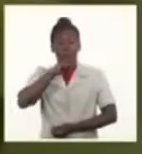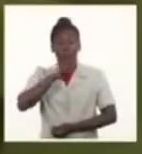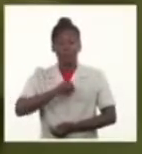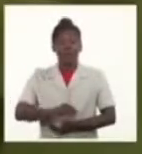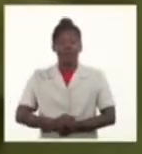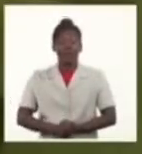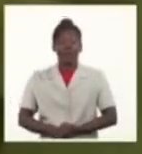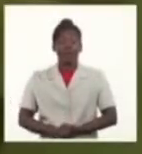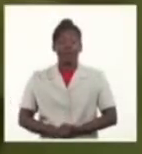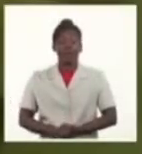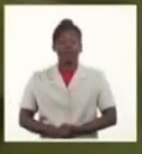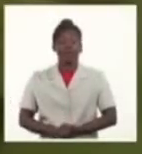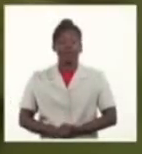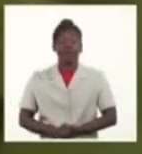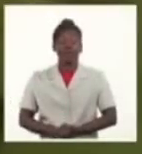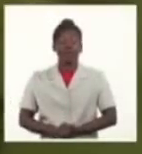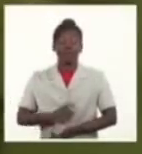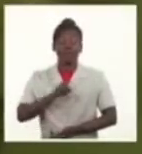no pudo estudiar.